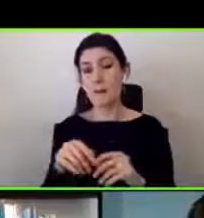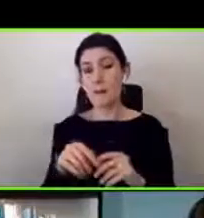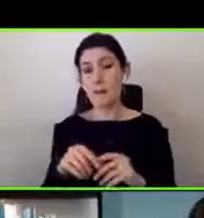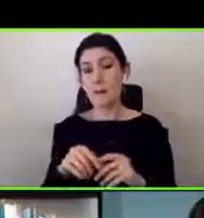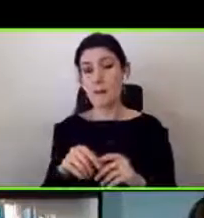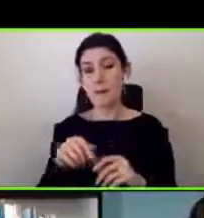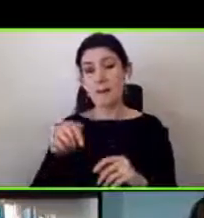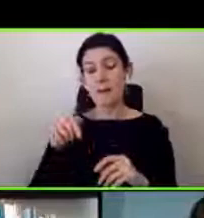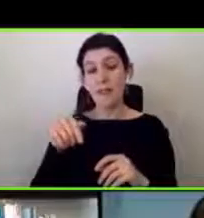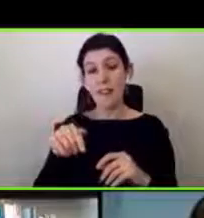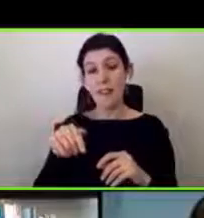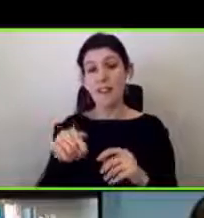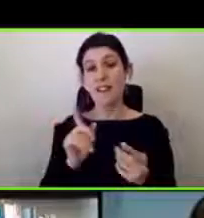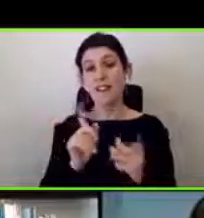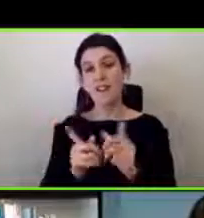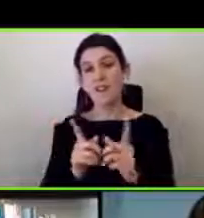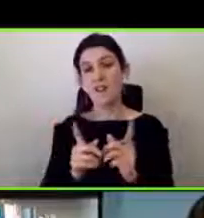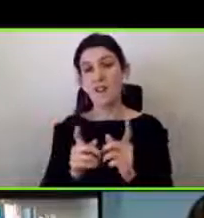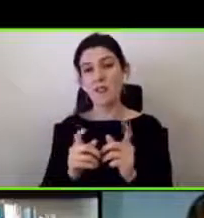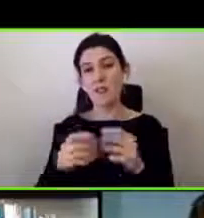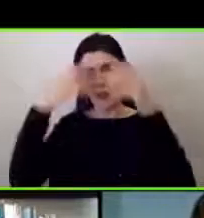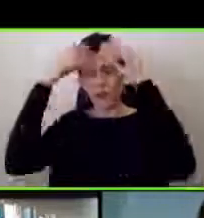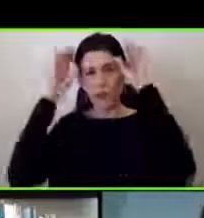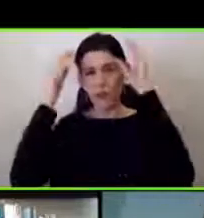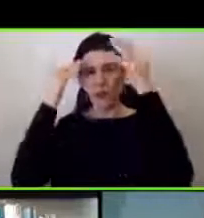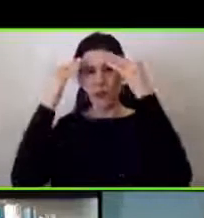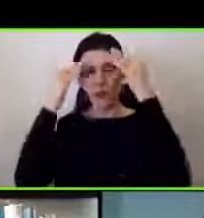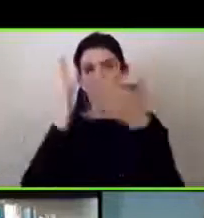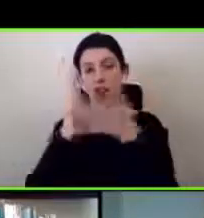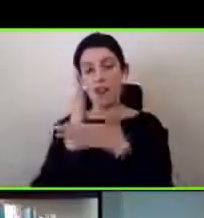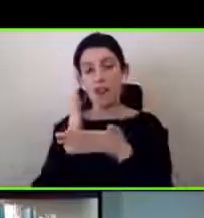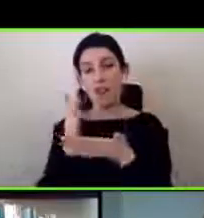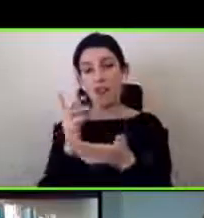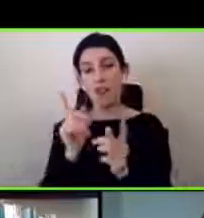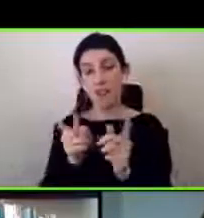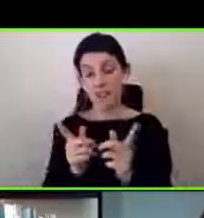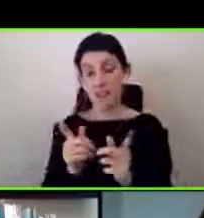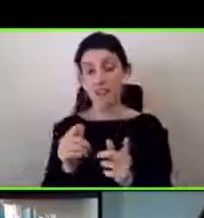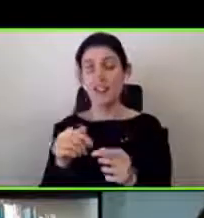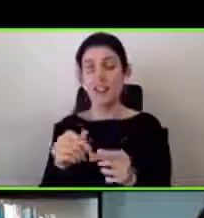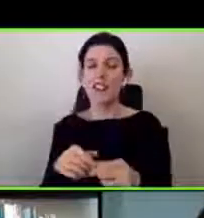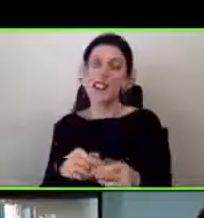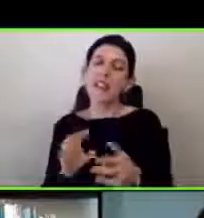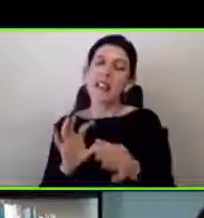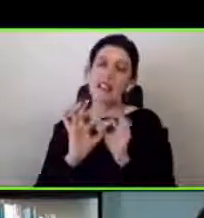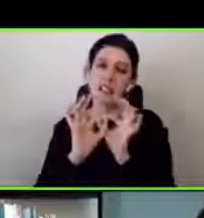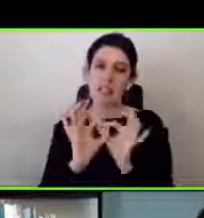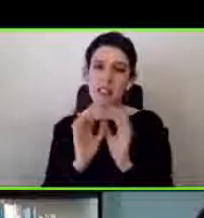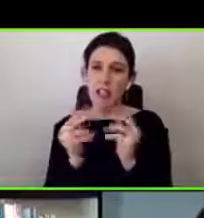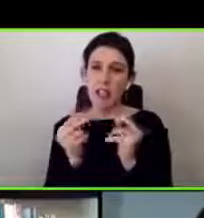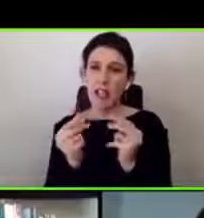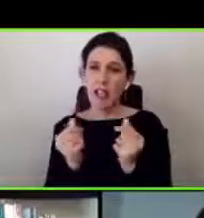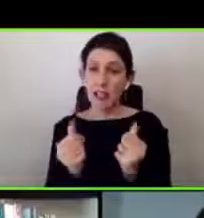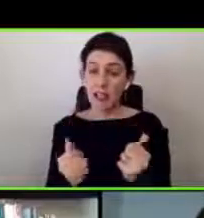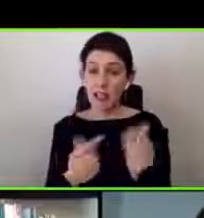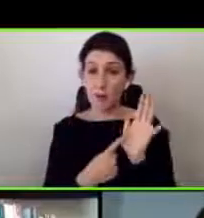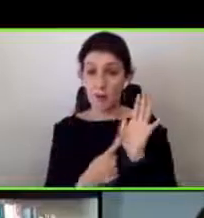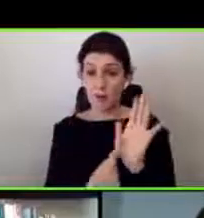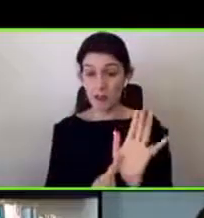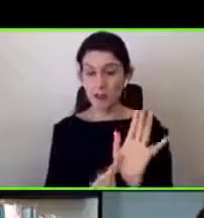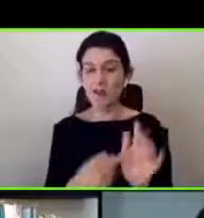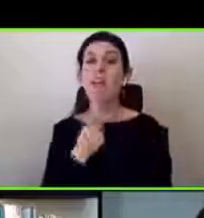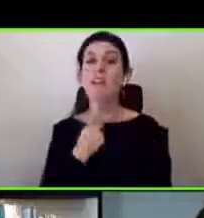de Neuropsicología y agradecerles a ustedes por la calidad de sus presentaciones, que estuvieron súper interesantes y tuvieron un